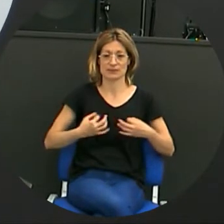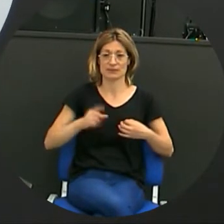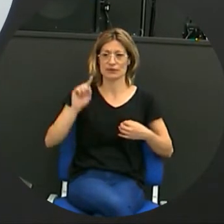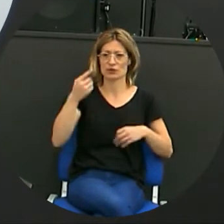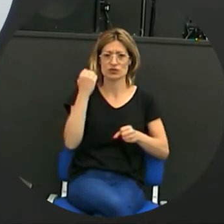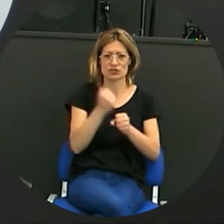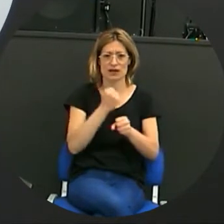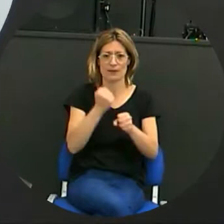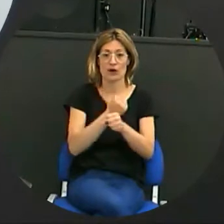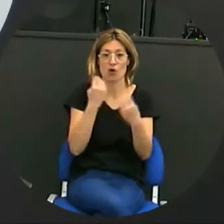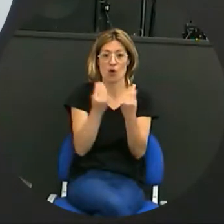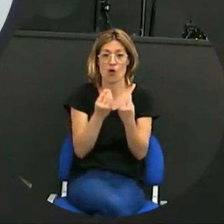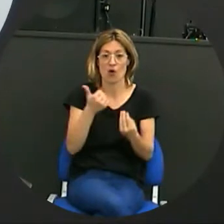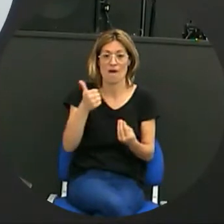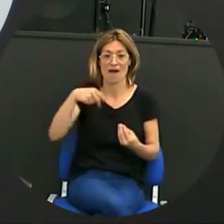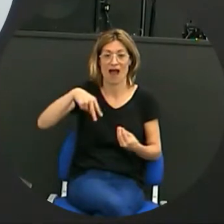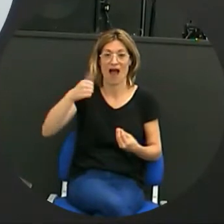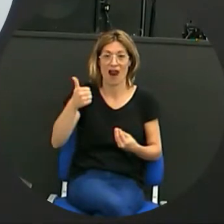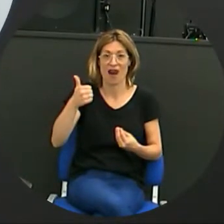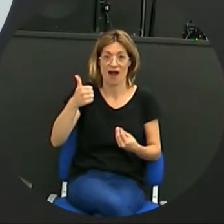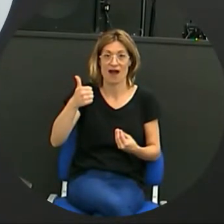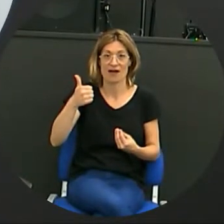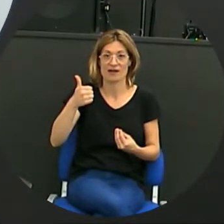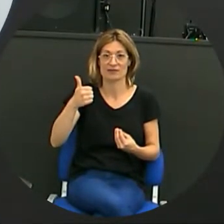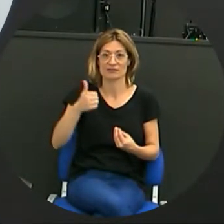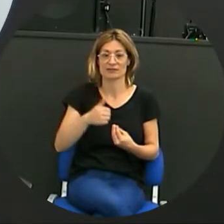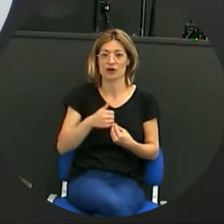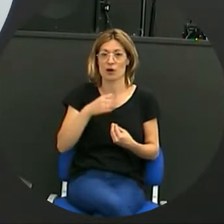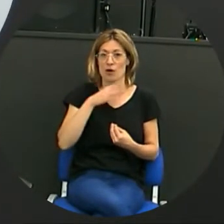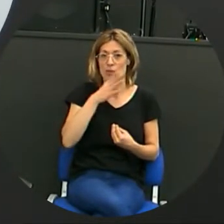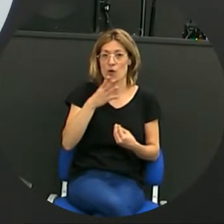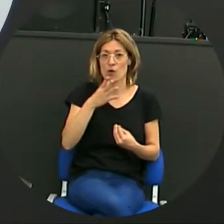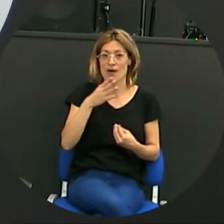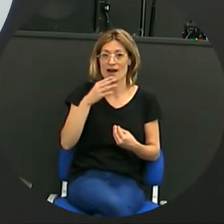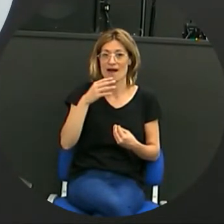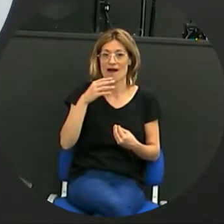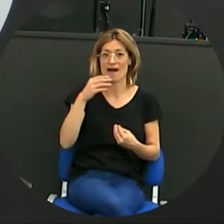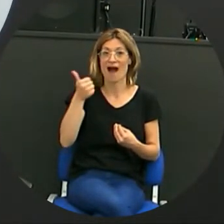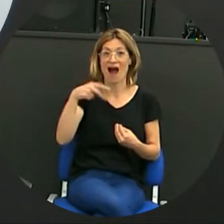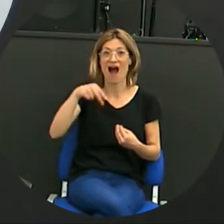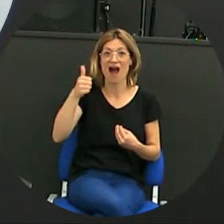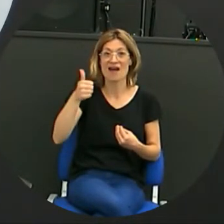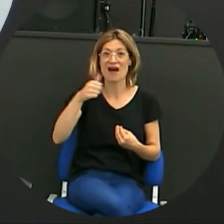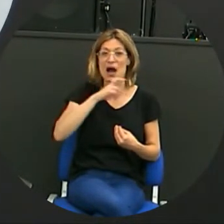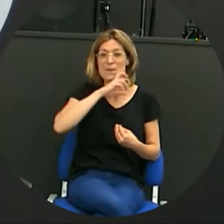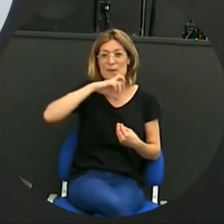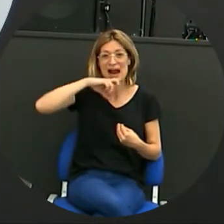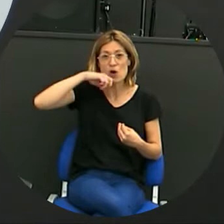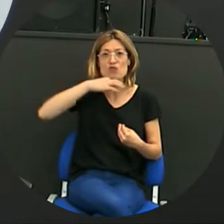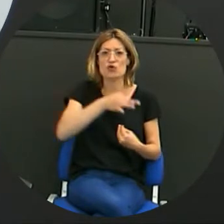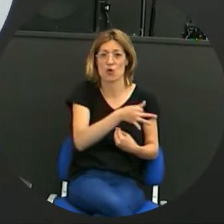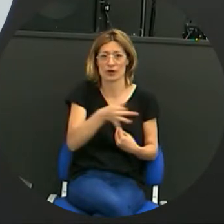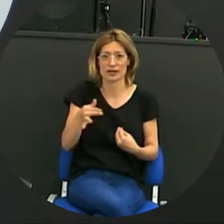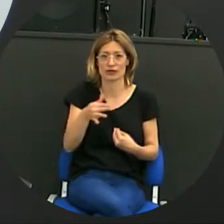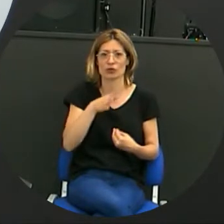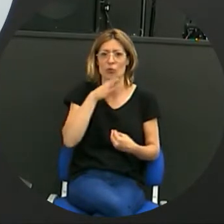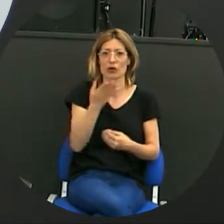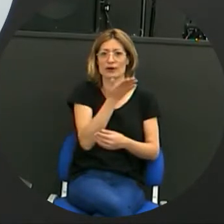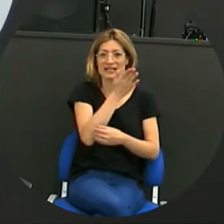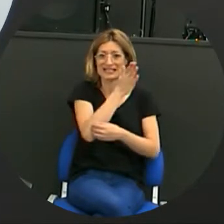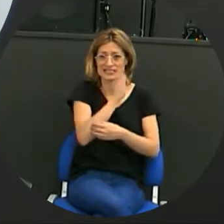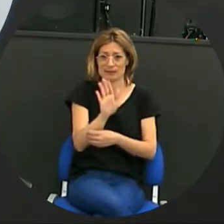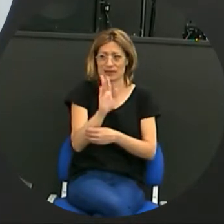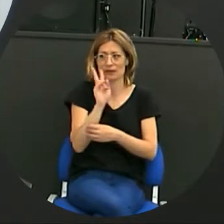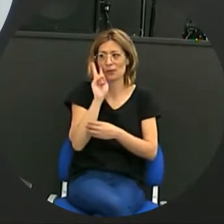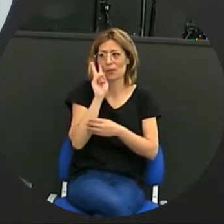para que Ana tuviera los valores correctos, para que Ana recibiera la revelación, para que en medio de las